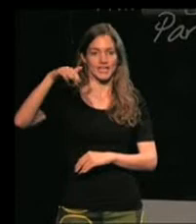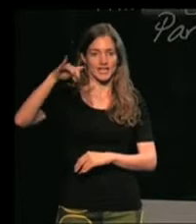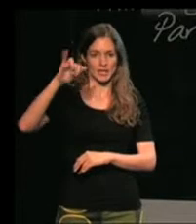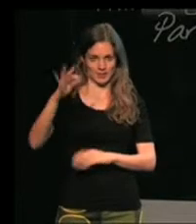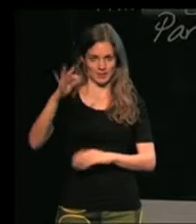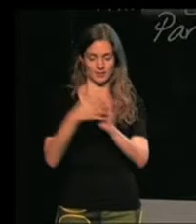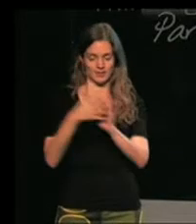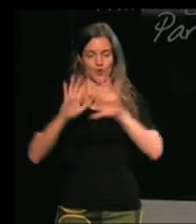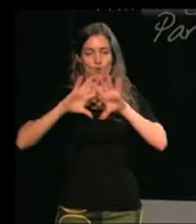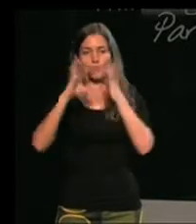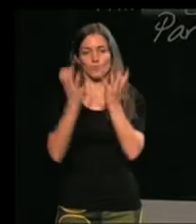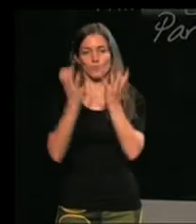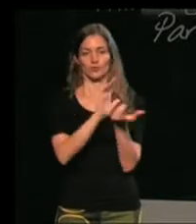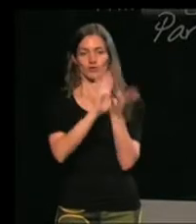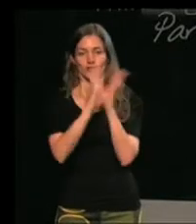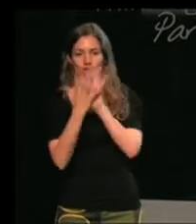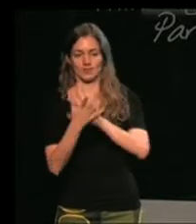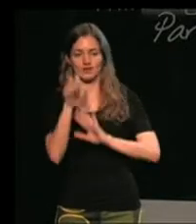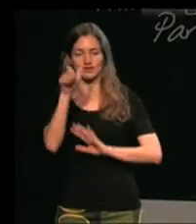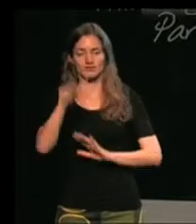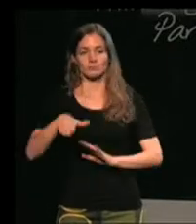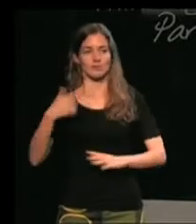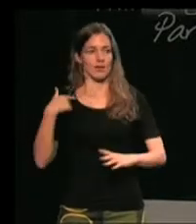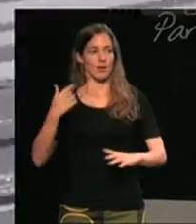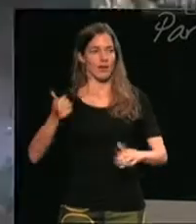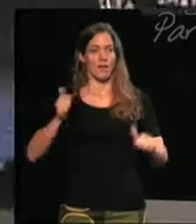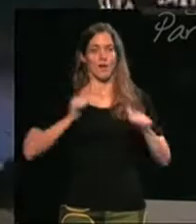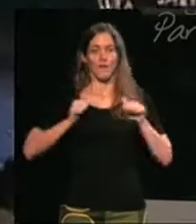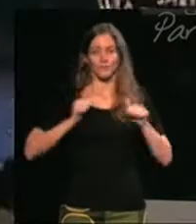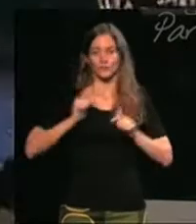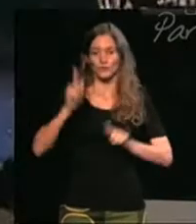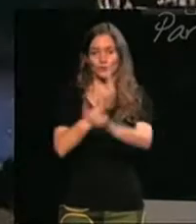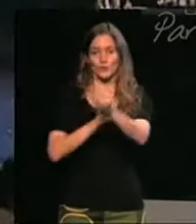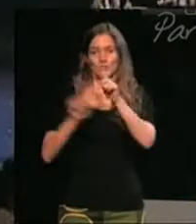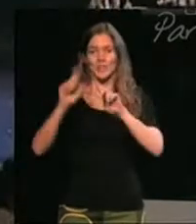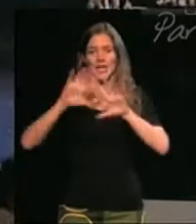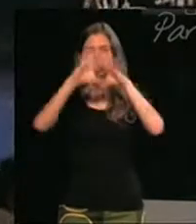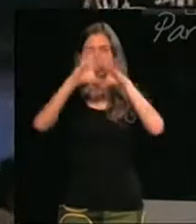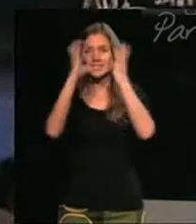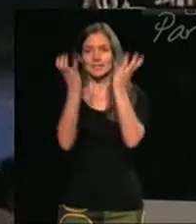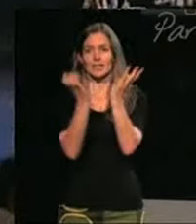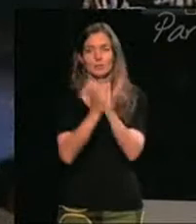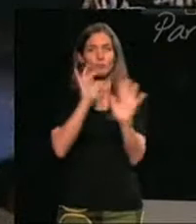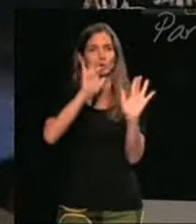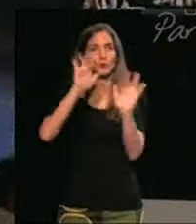un apasionado de los viajes, ha recorrido prácticamente todo.